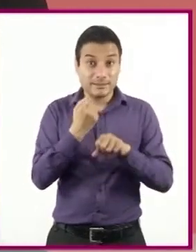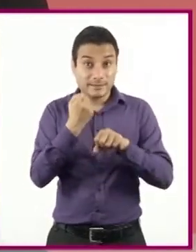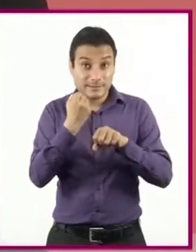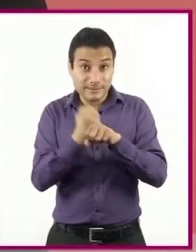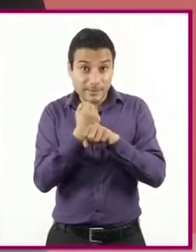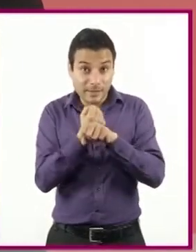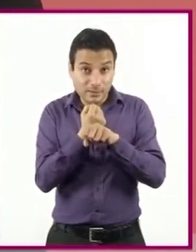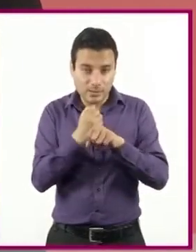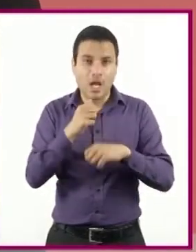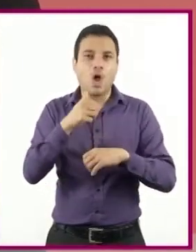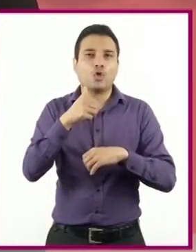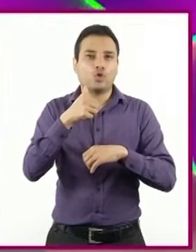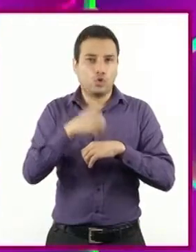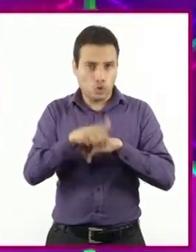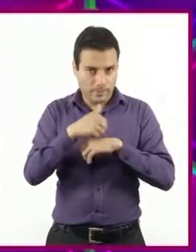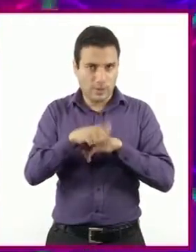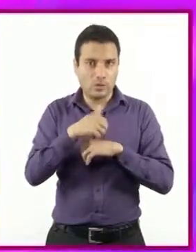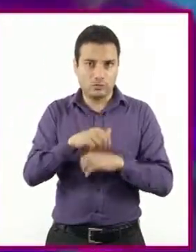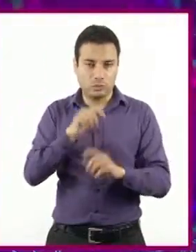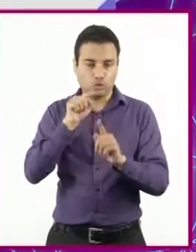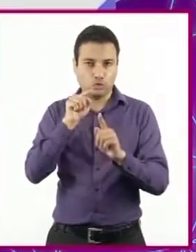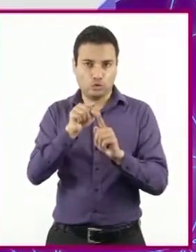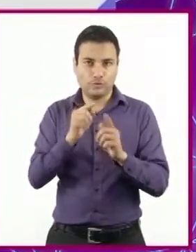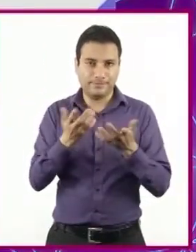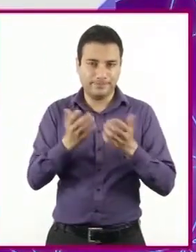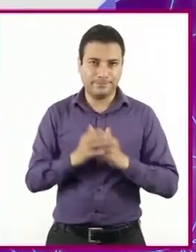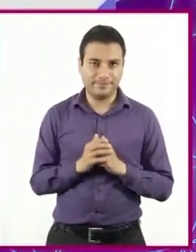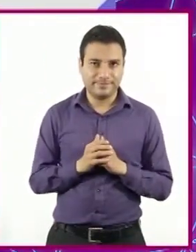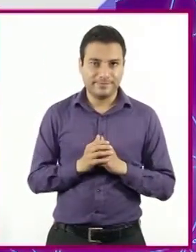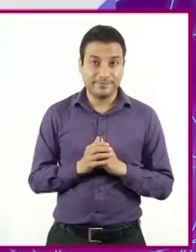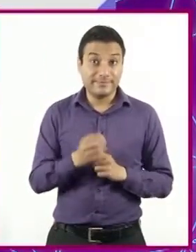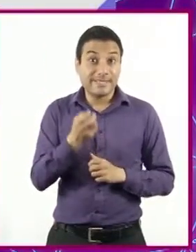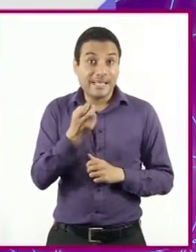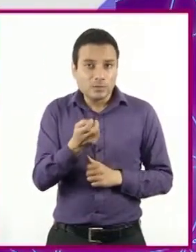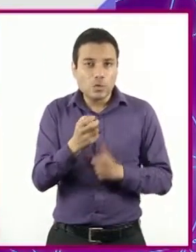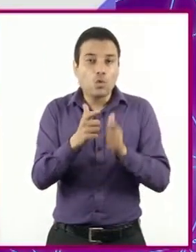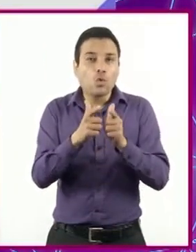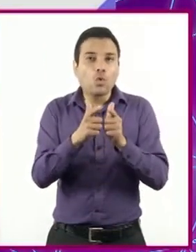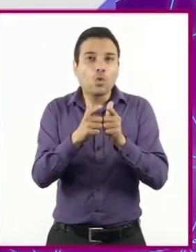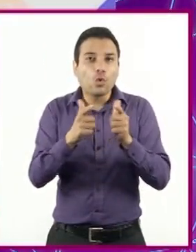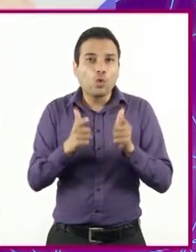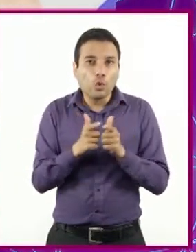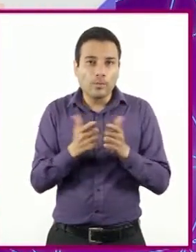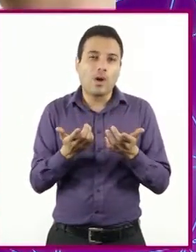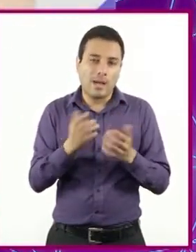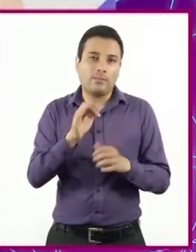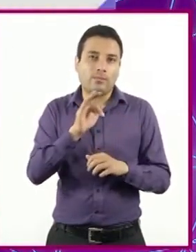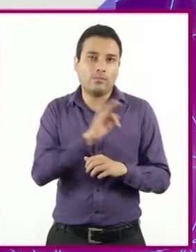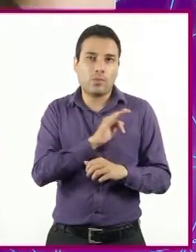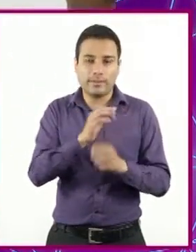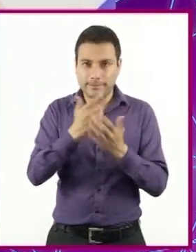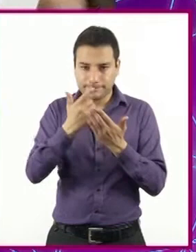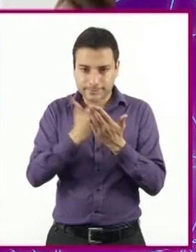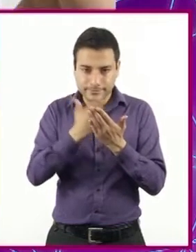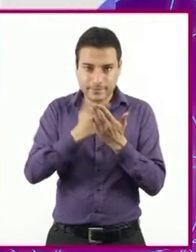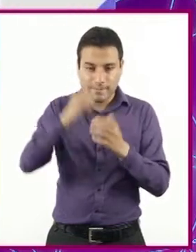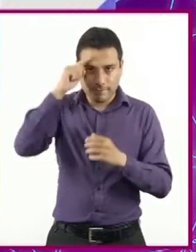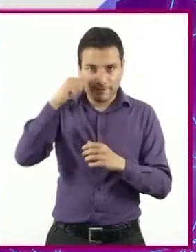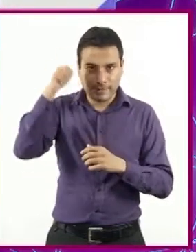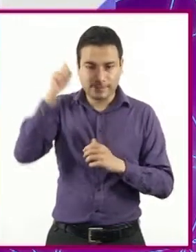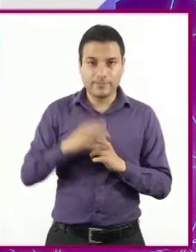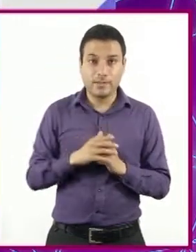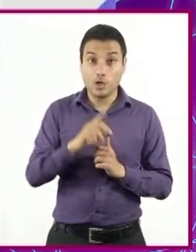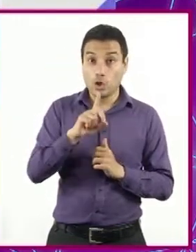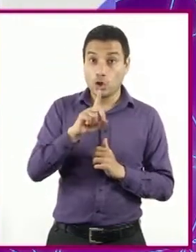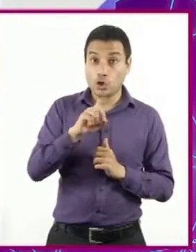un número específico de artículos. Estos conjuntos facilitan el conteo de los objetos. Una docena siempre tiene